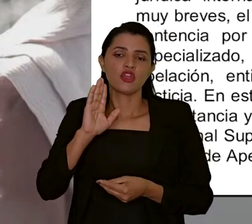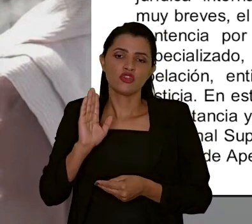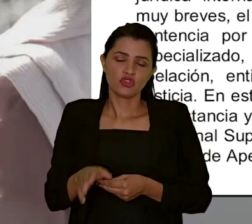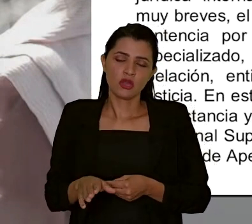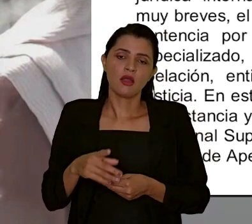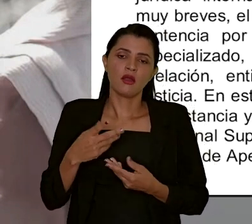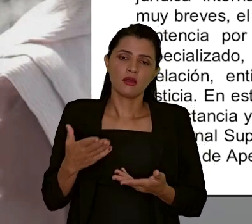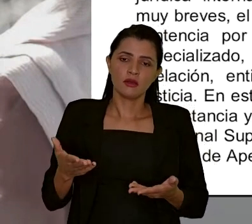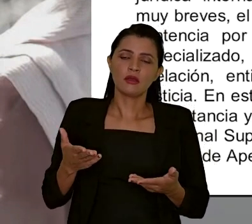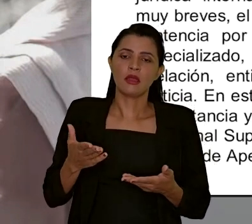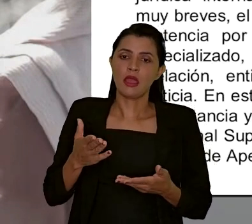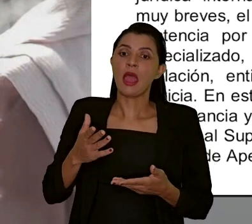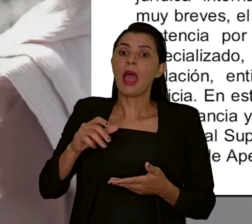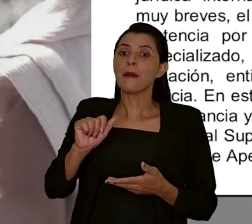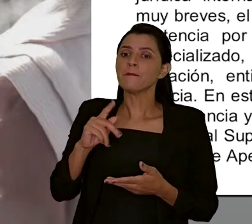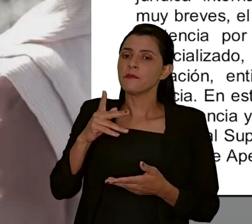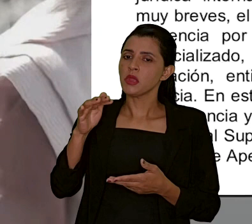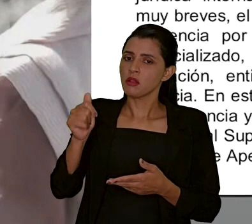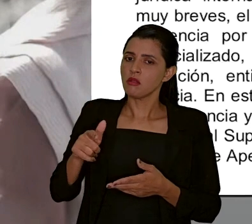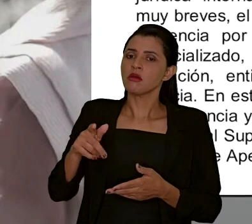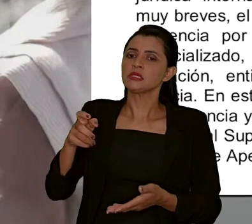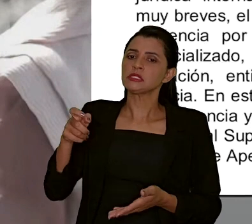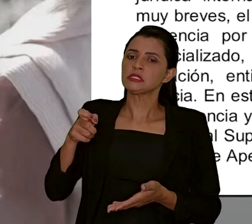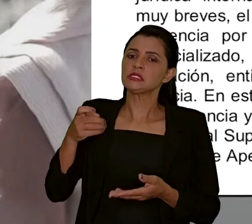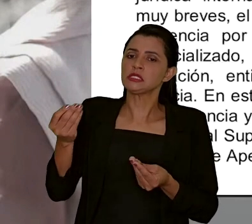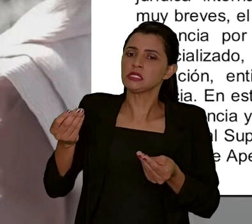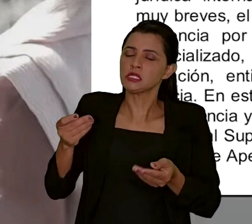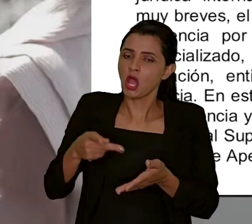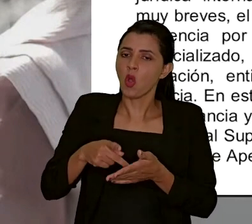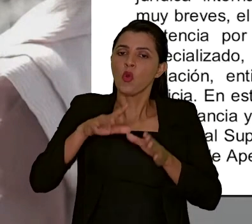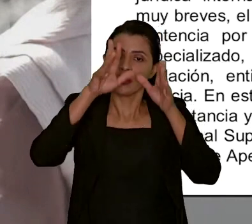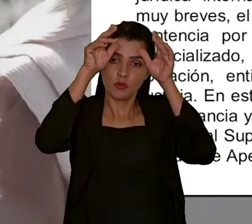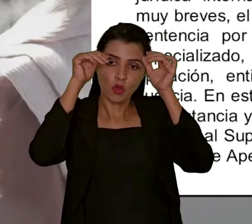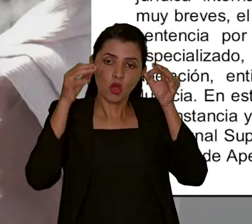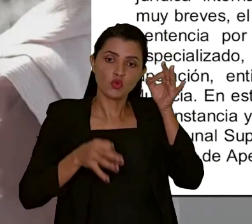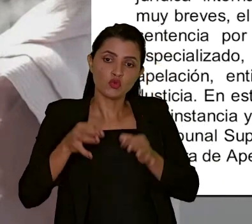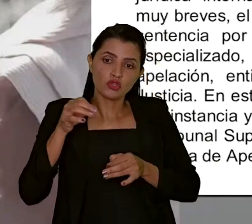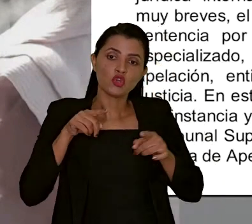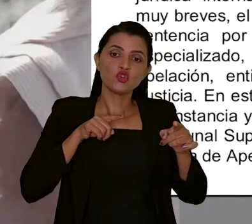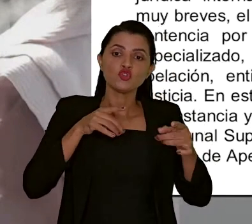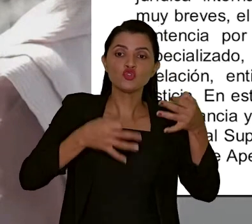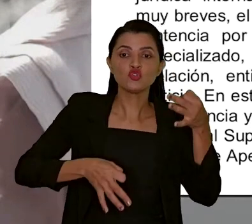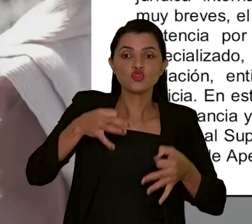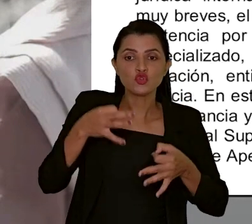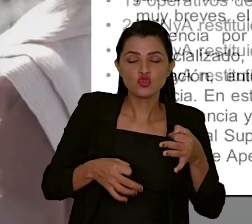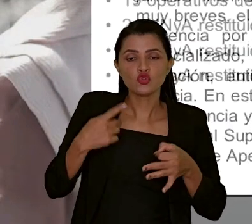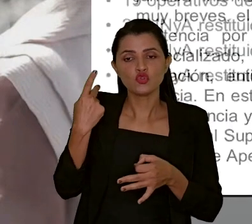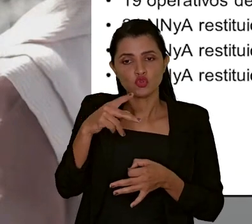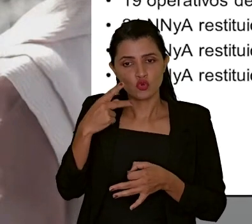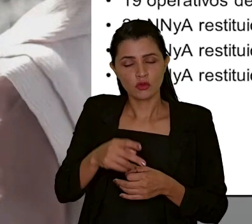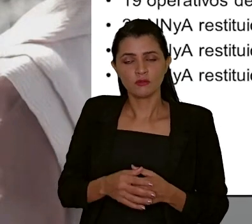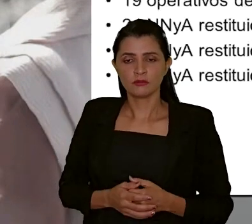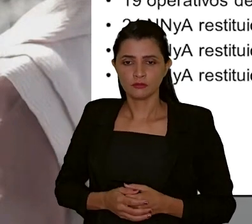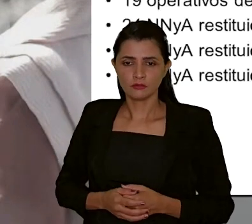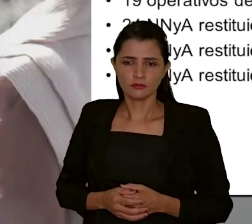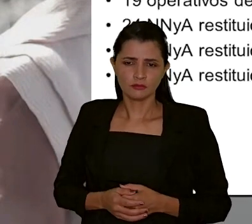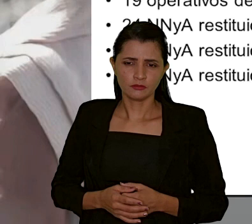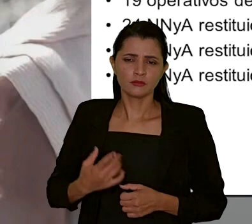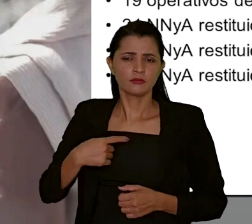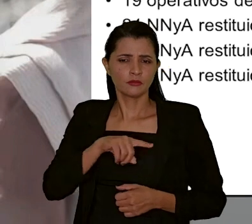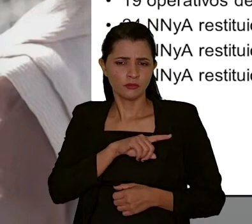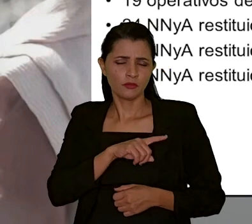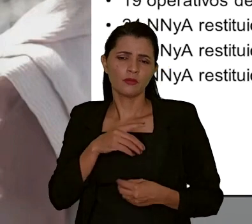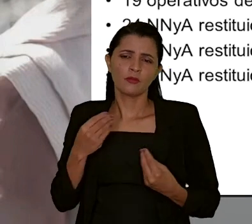apelación interviene el Superior Tribunal de Justicia en lugar de la Cámara de Apelación. ¿Cuáles son los